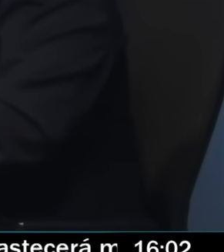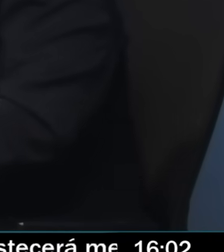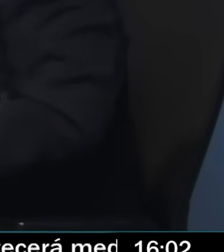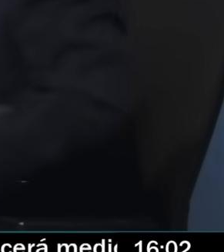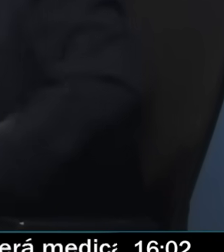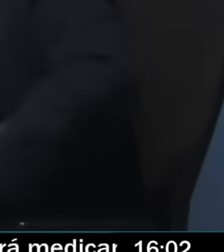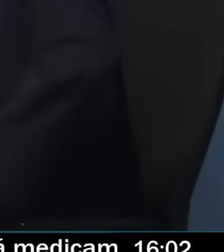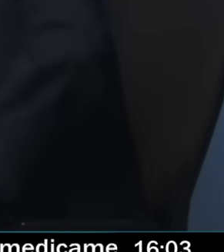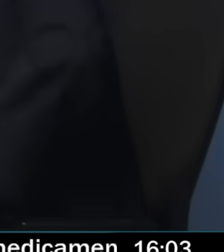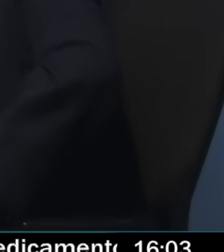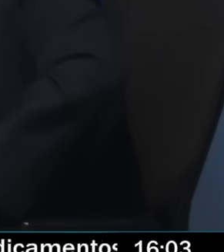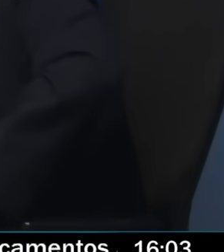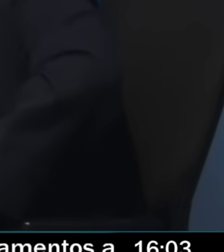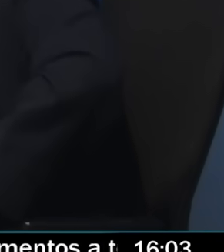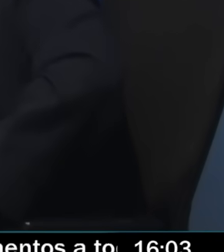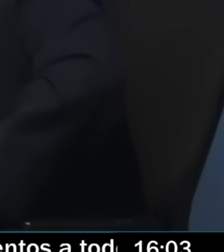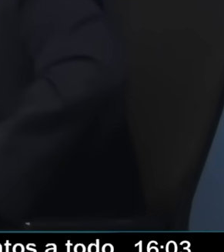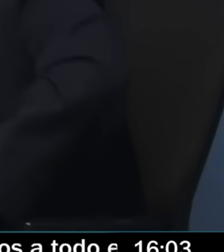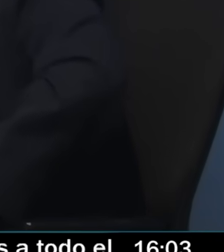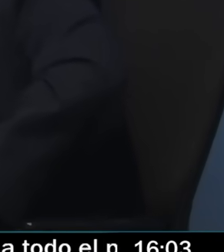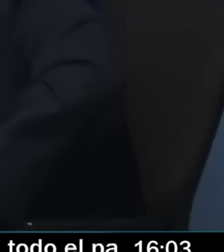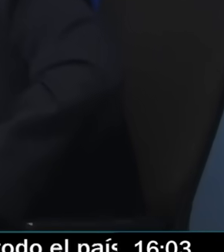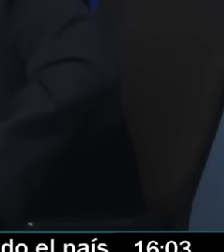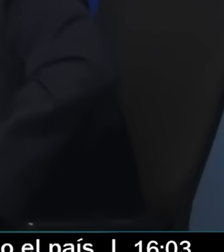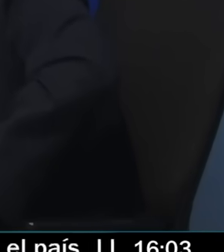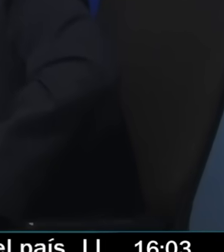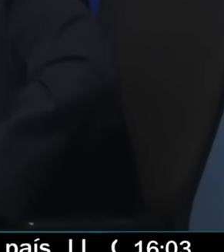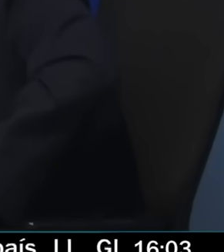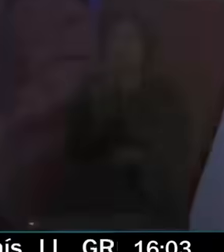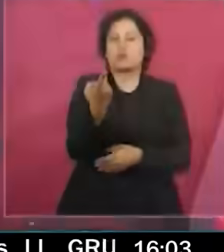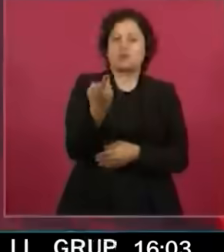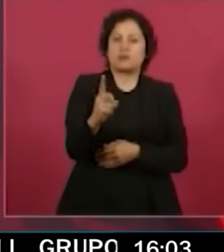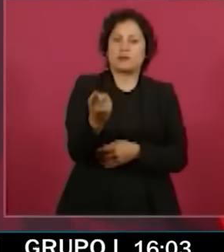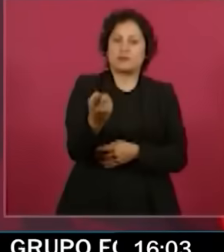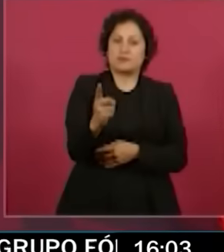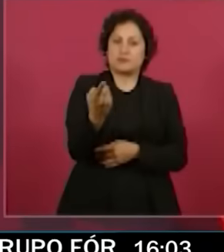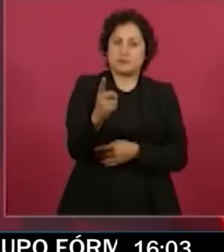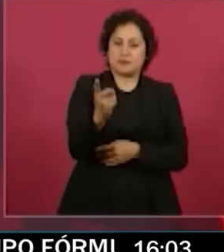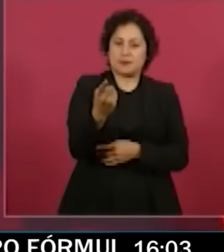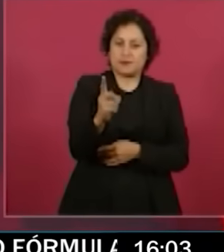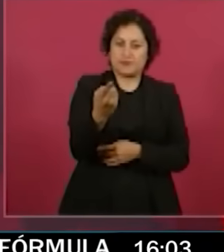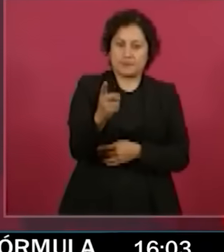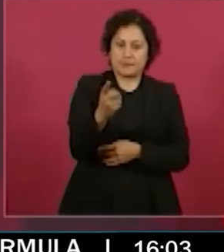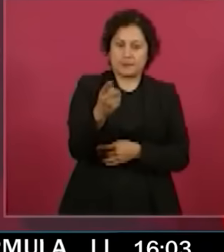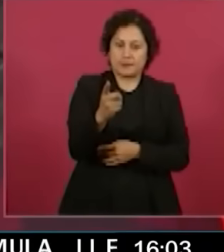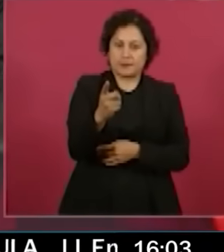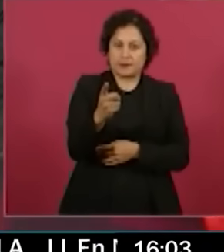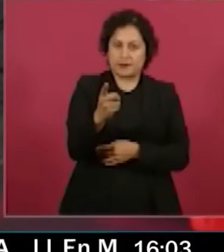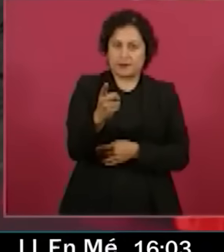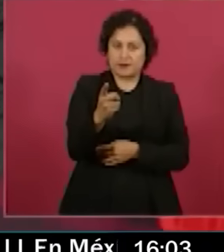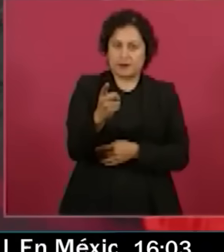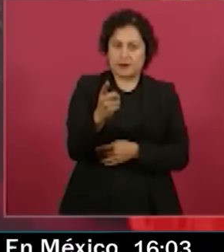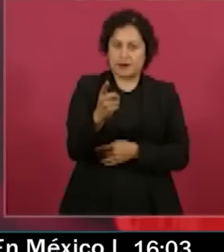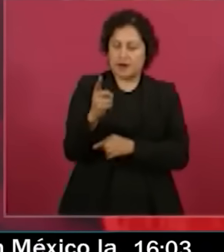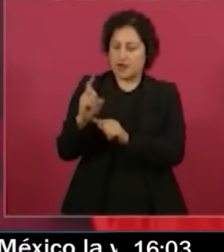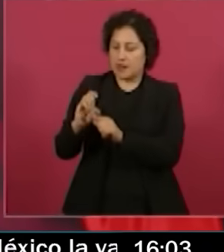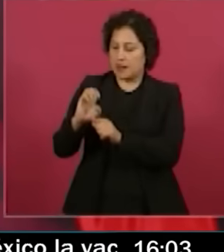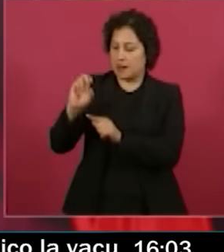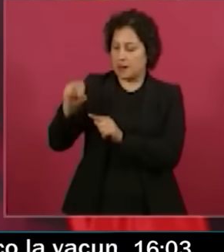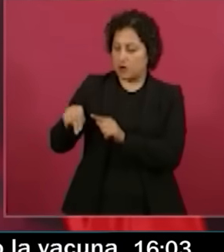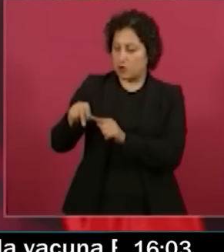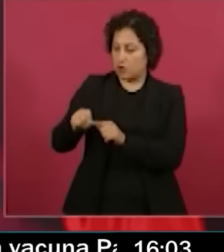escuchado y lo has analizado detenidamente yo me quiero referir a pronósticos